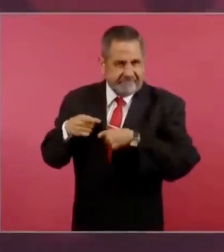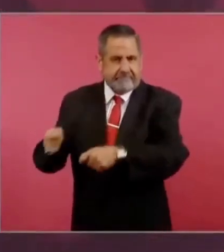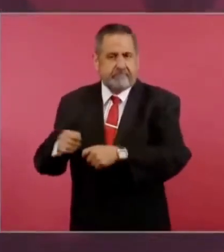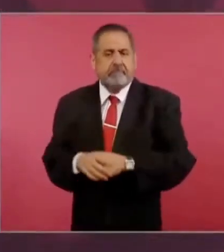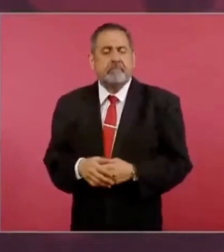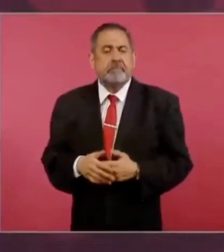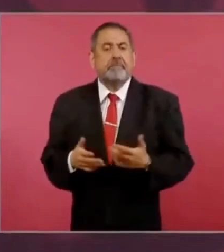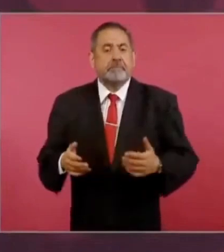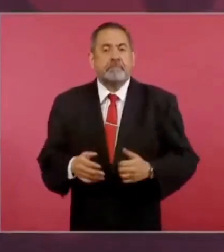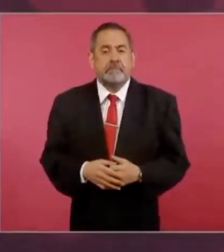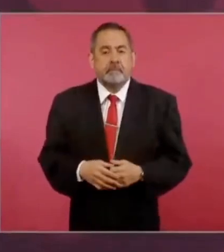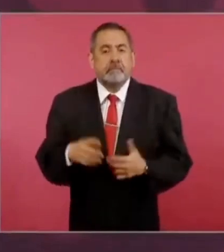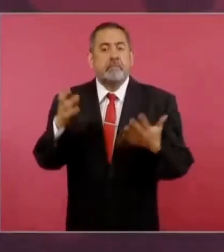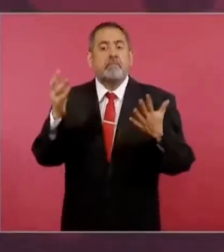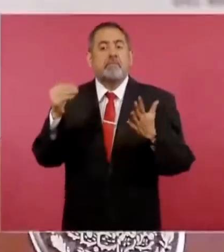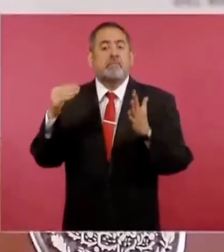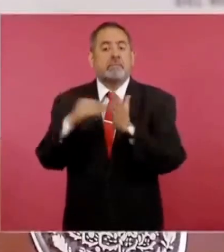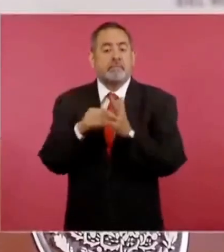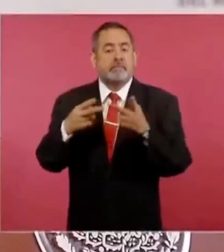Se formaban 9,000,